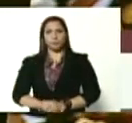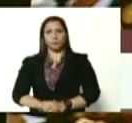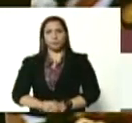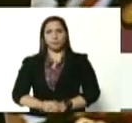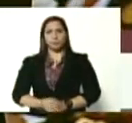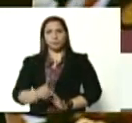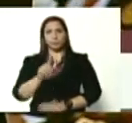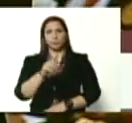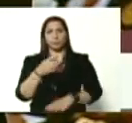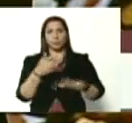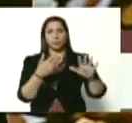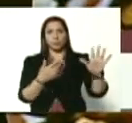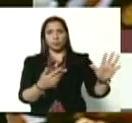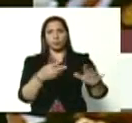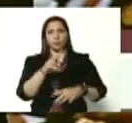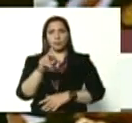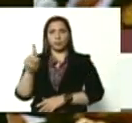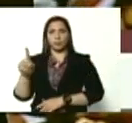en 1821